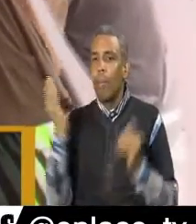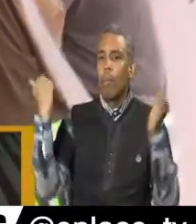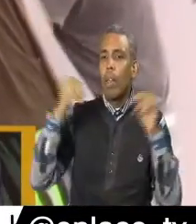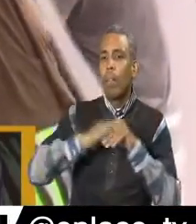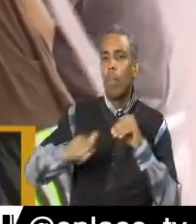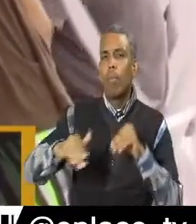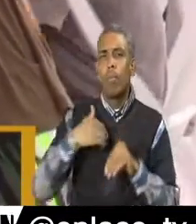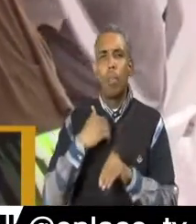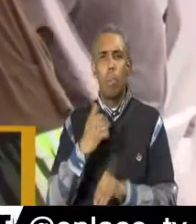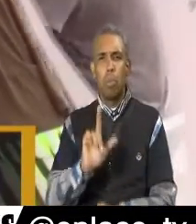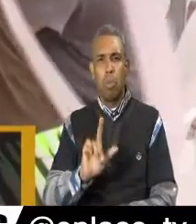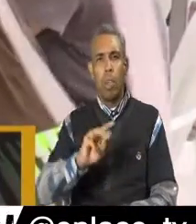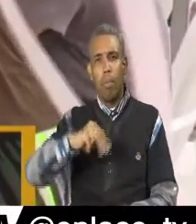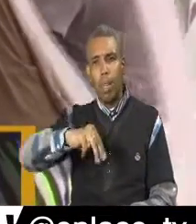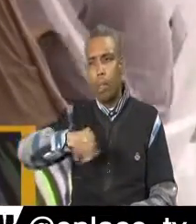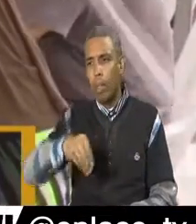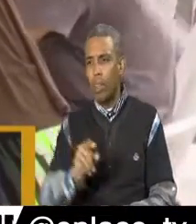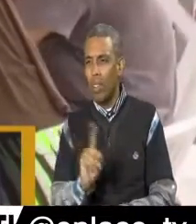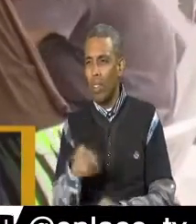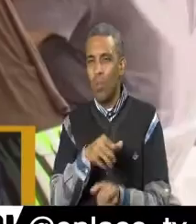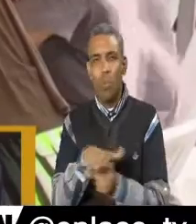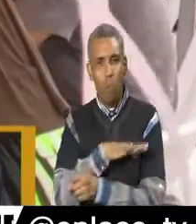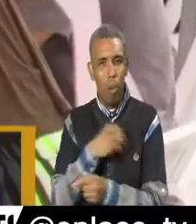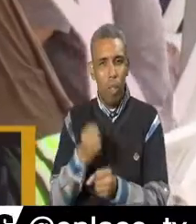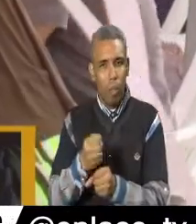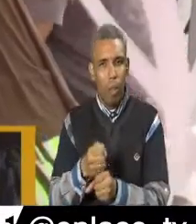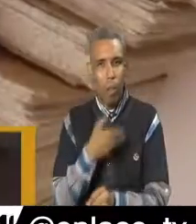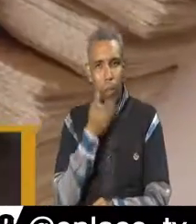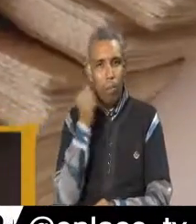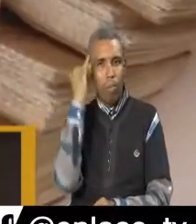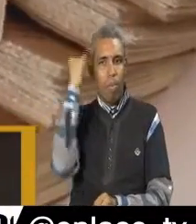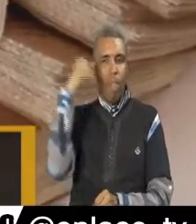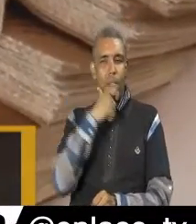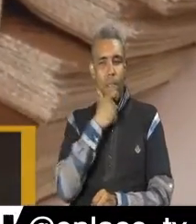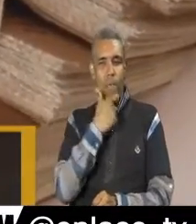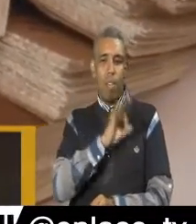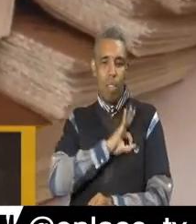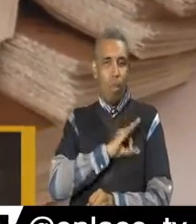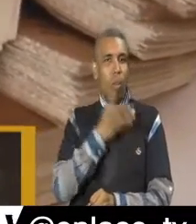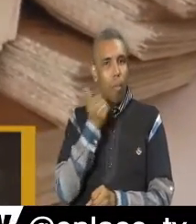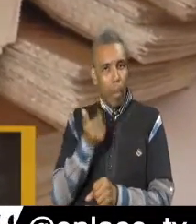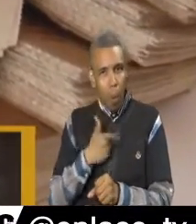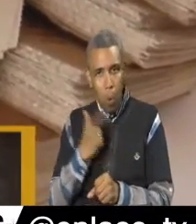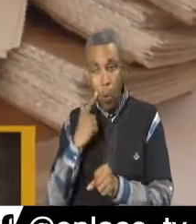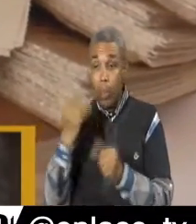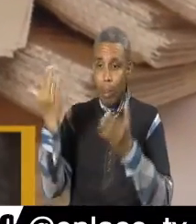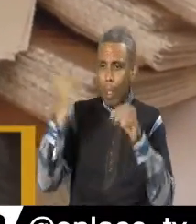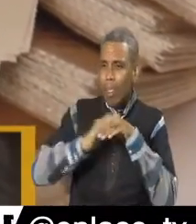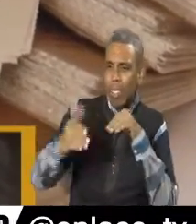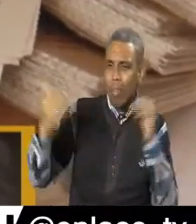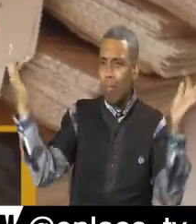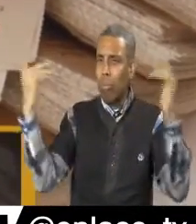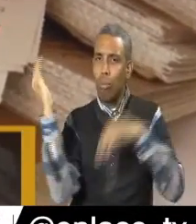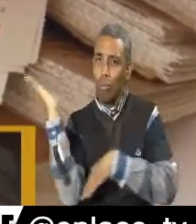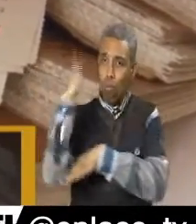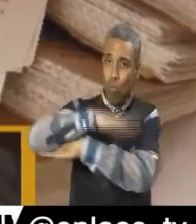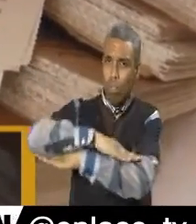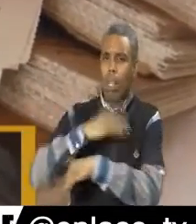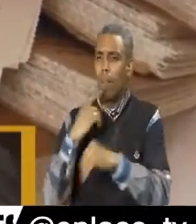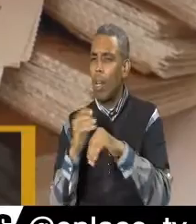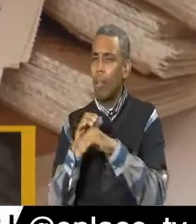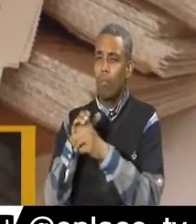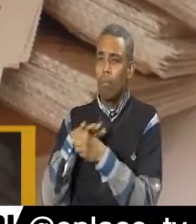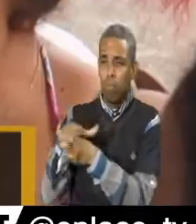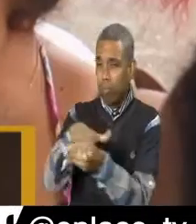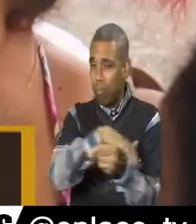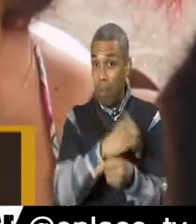es la oportunidad de empezar a que la caja de compensación empiece a posicionarse en toda la ciudadanía, principalmente en las comunas donde están nuestros